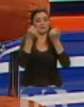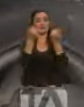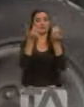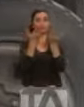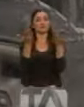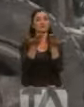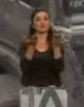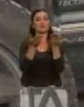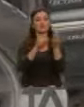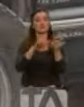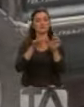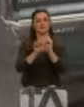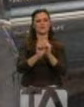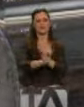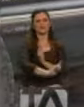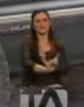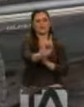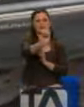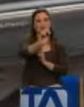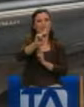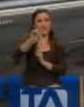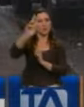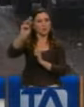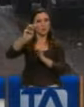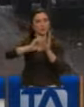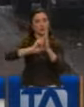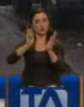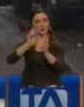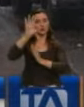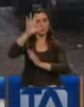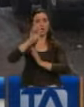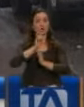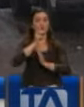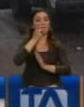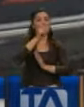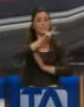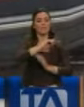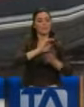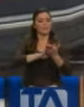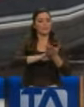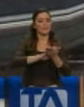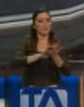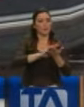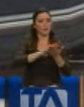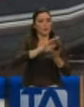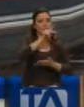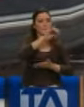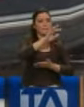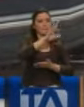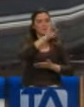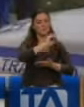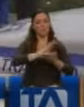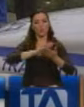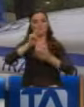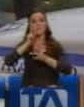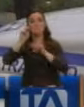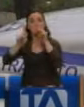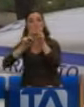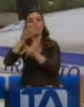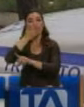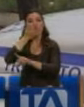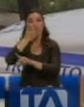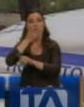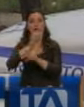que se registró en el kilómetro 5 de la vía Pifo-Papayacta. El choque se dio entre dos vehículos. Hay cuatro menores de